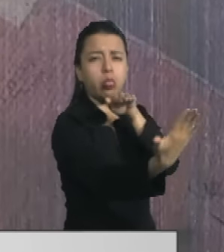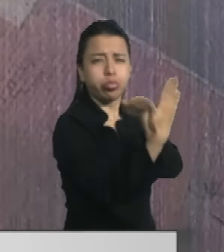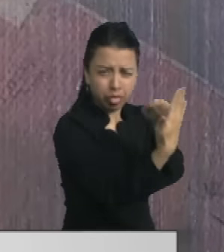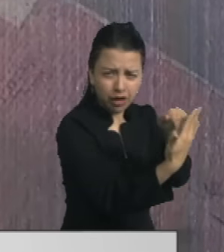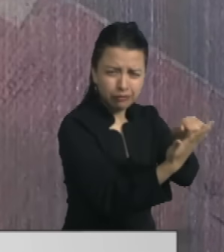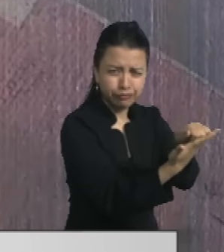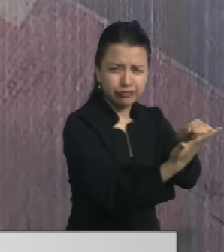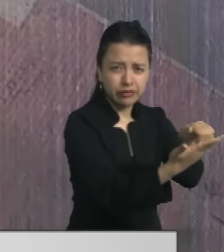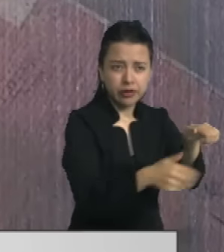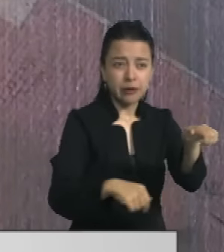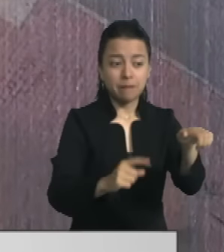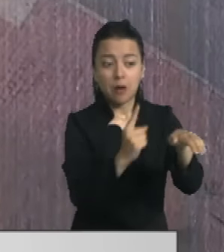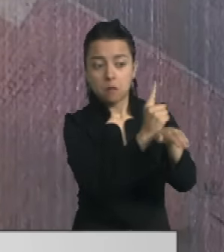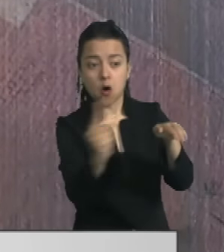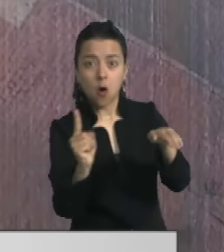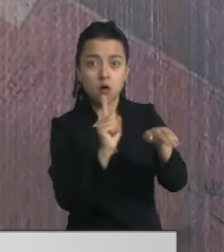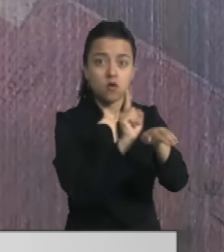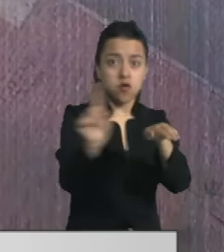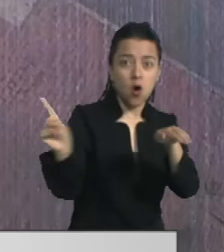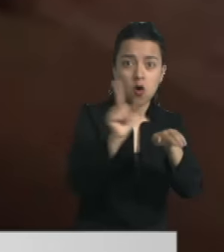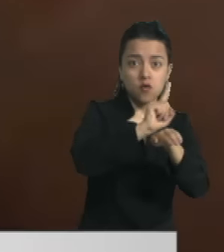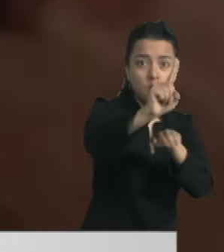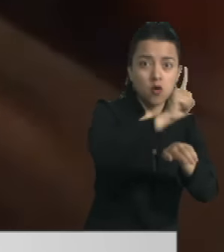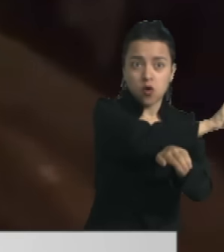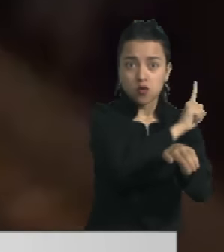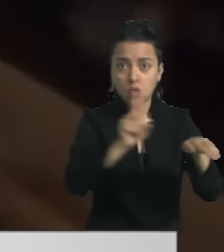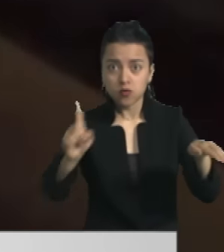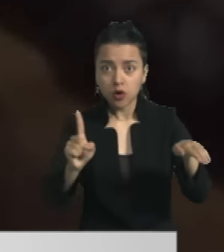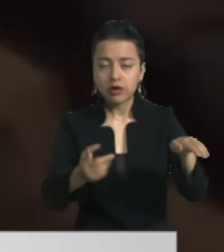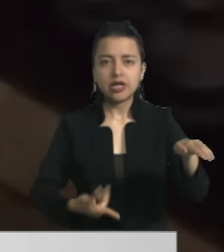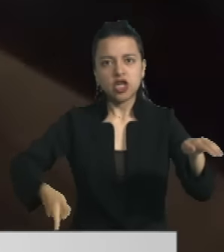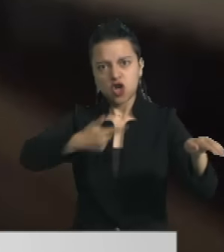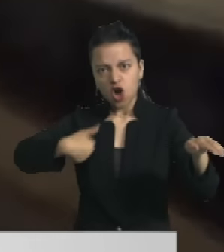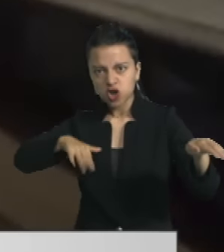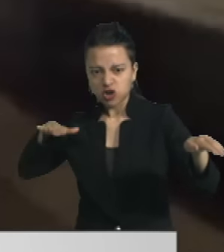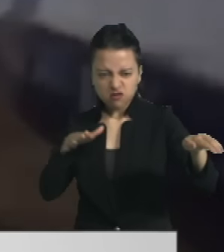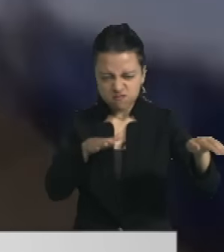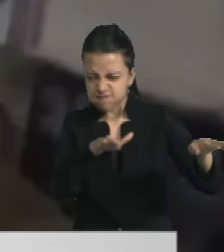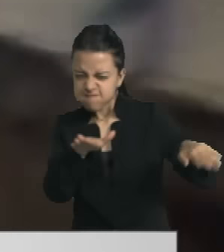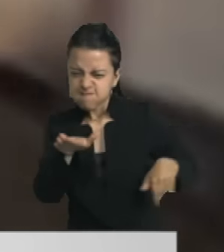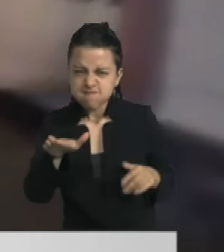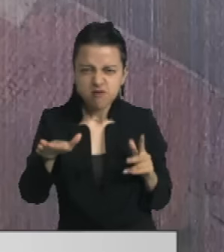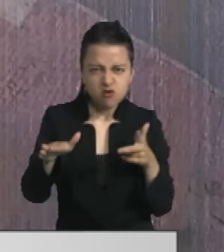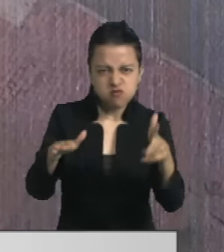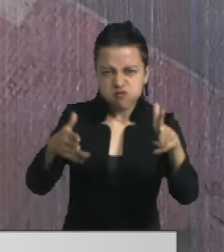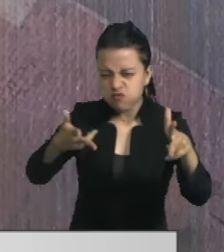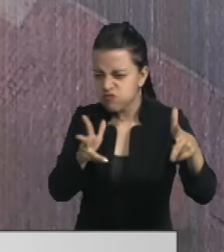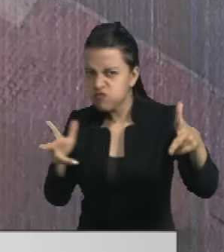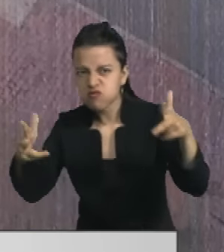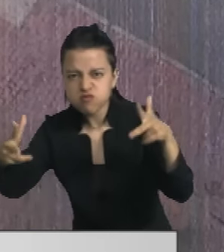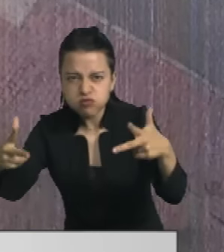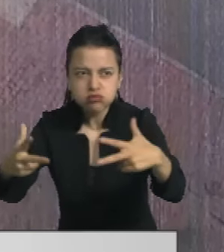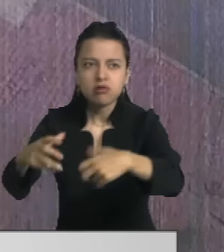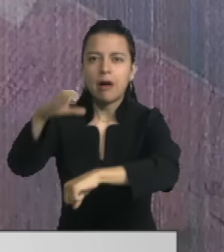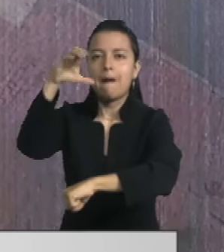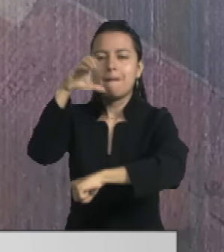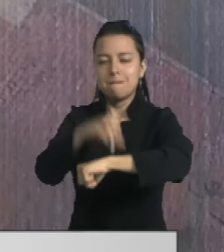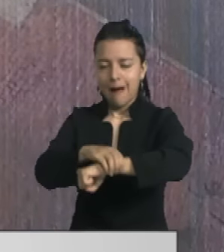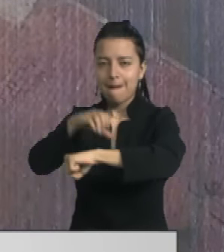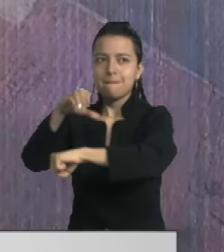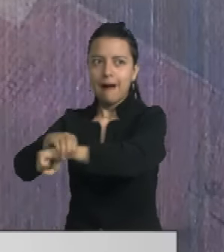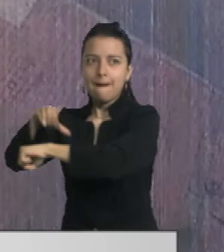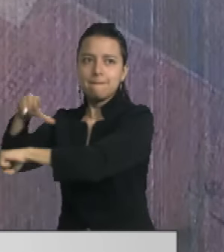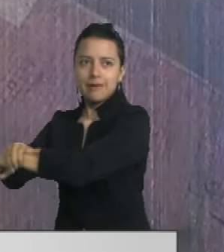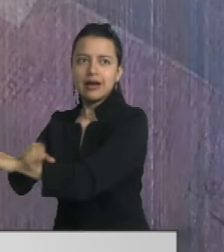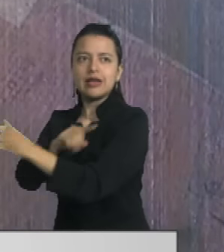accidentan inmediatamente y sin perderlos de vista logramos realizar la captura de las cuatro personas que